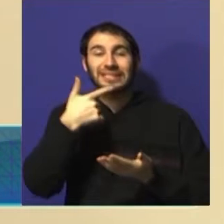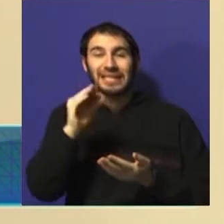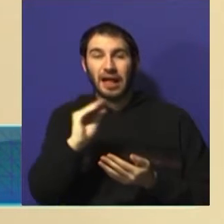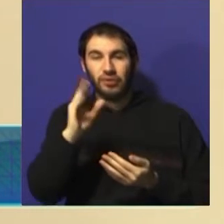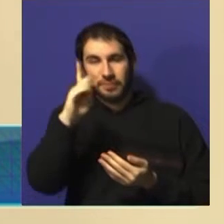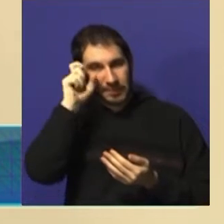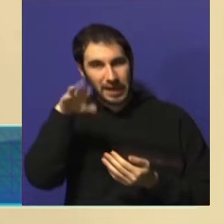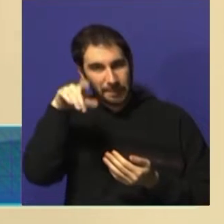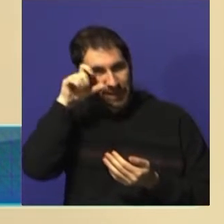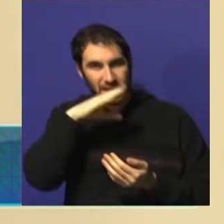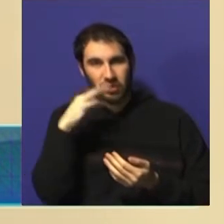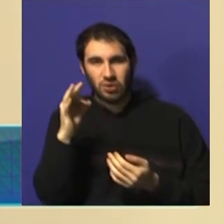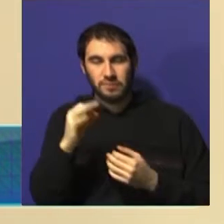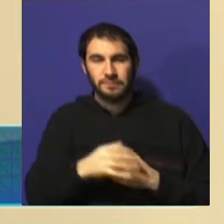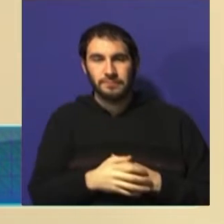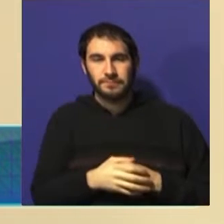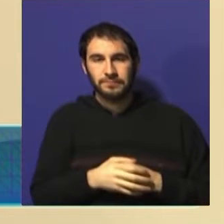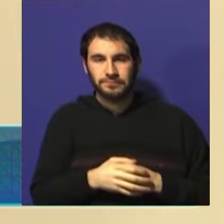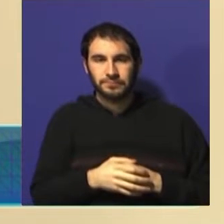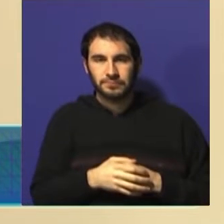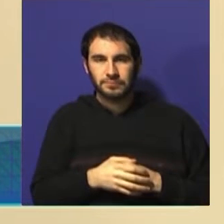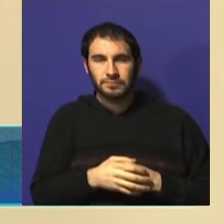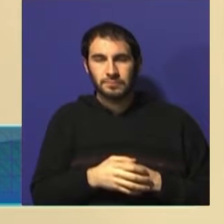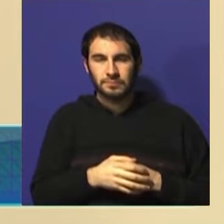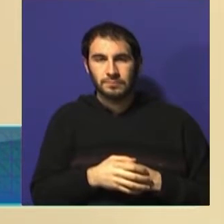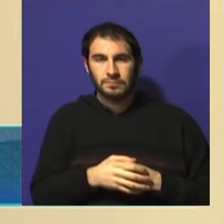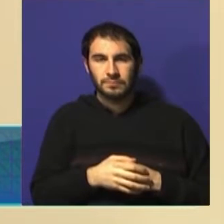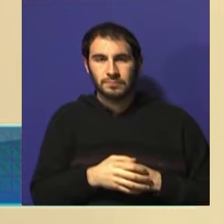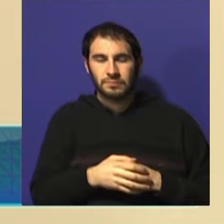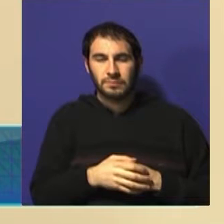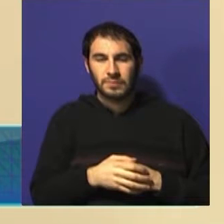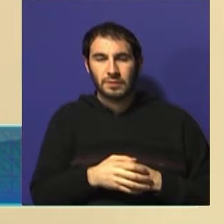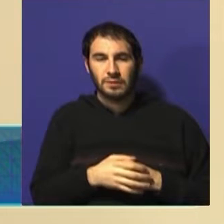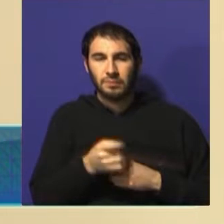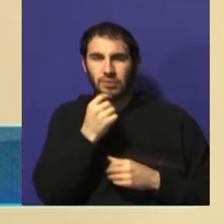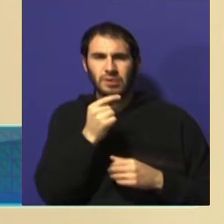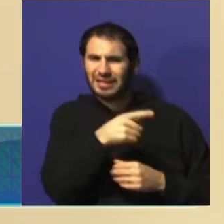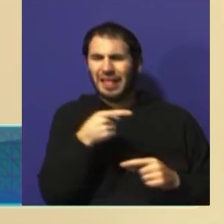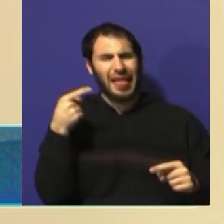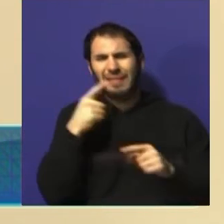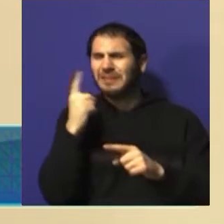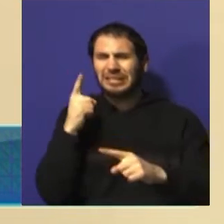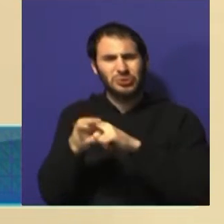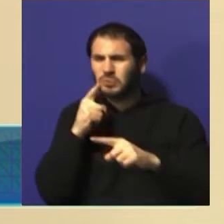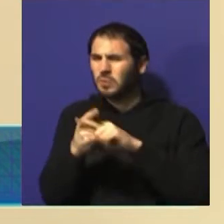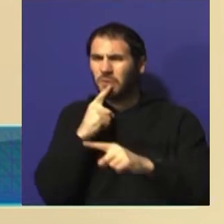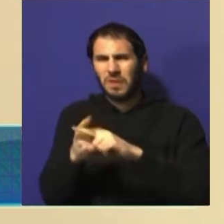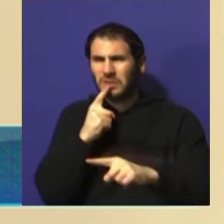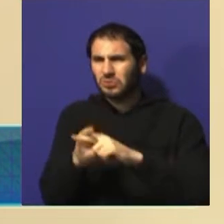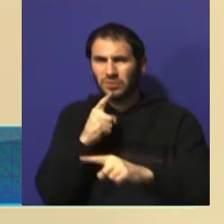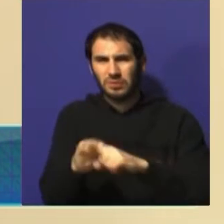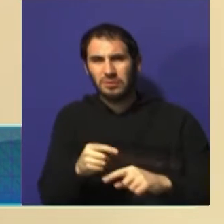Bermejo y de cada 10 palabras, 9 fueron insultos, intercambiados entre